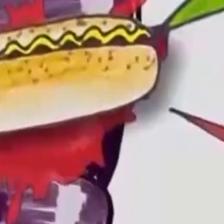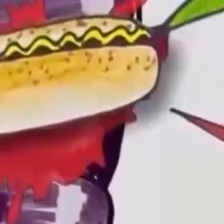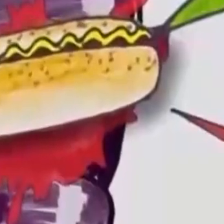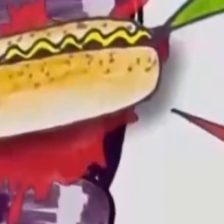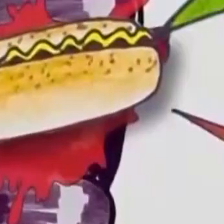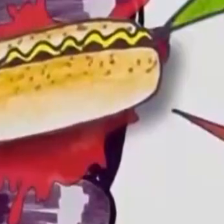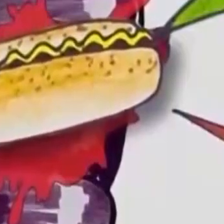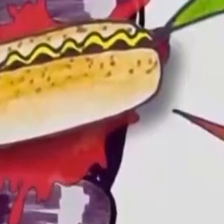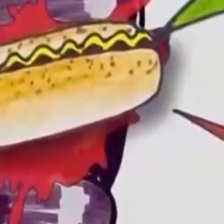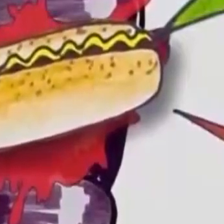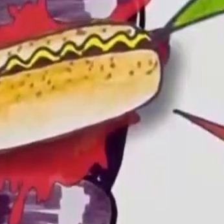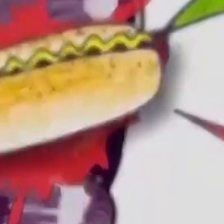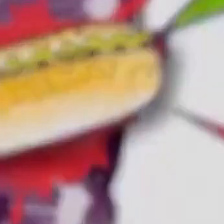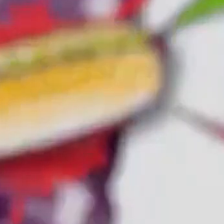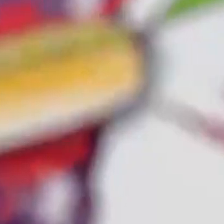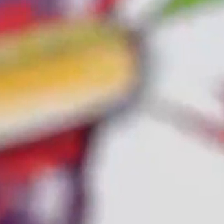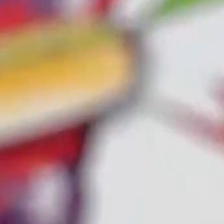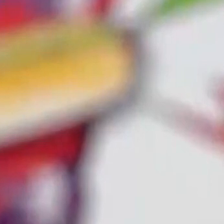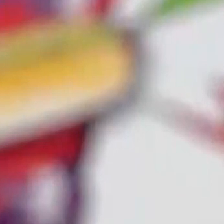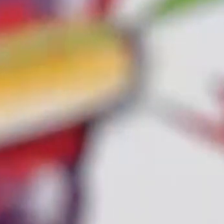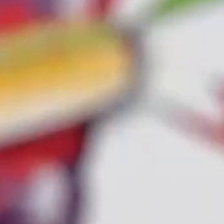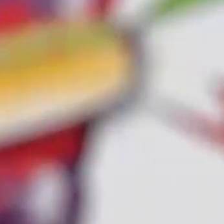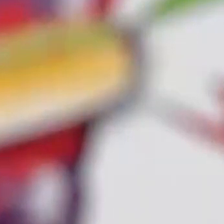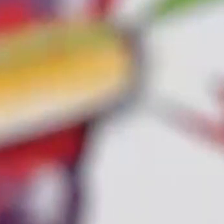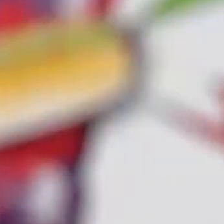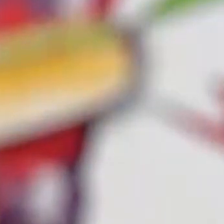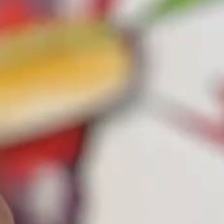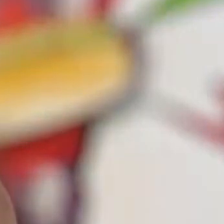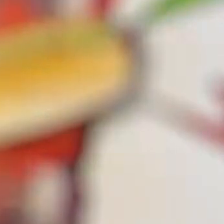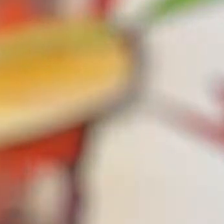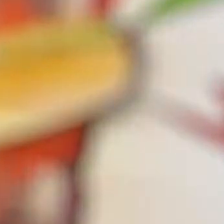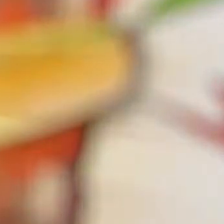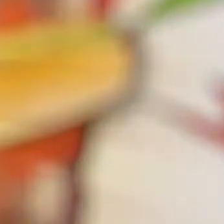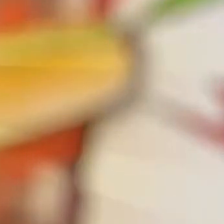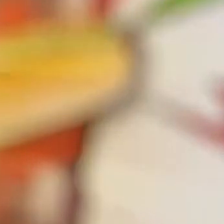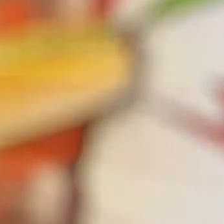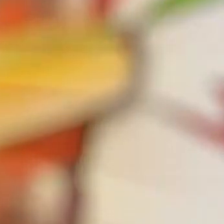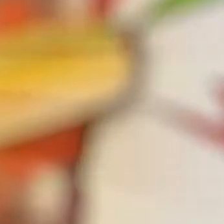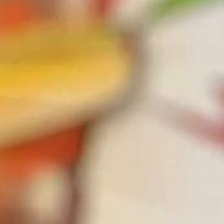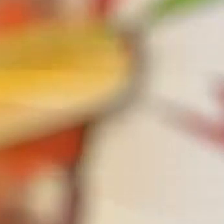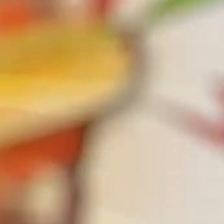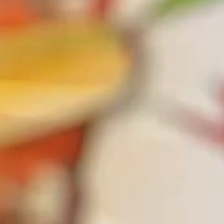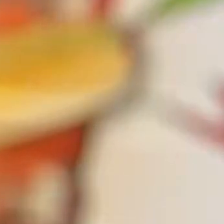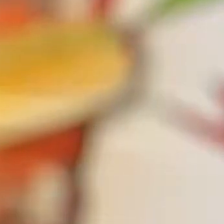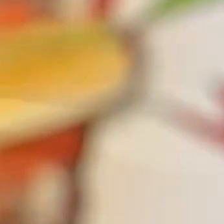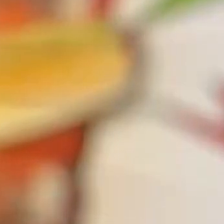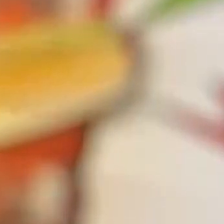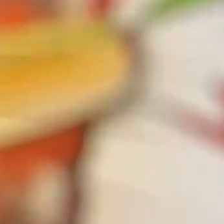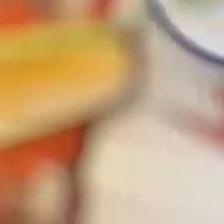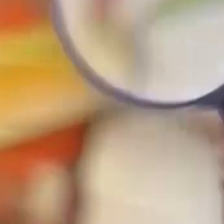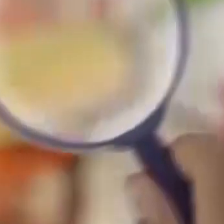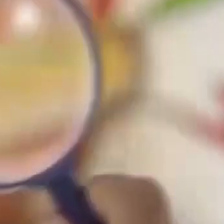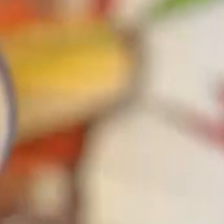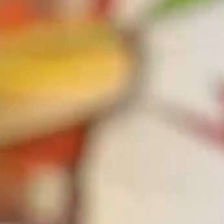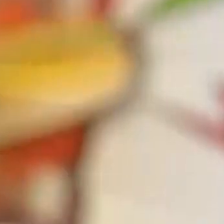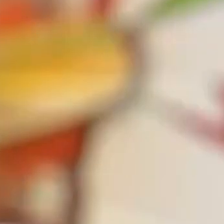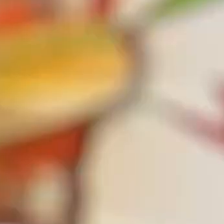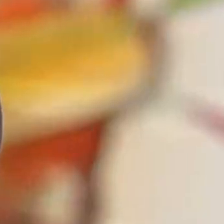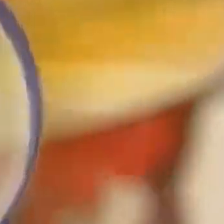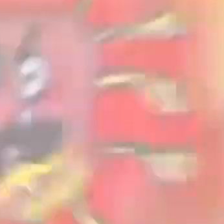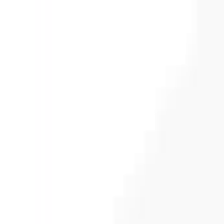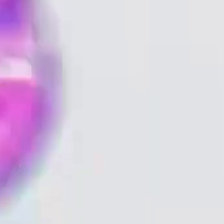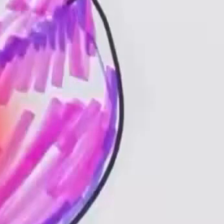puede ver afectada. Es por esto por lo que debes ayudar a combatir tus problemas digestivos y así fortalecer tu sistema